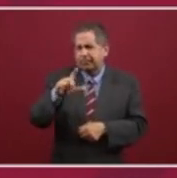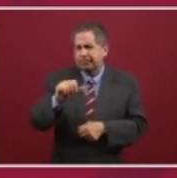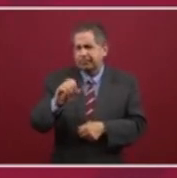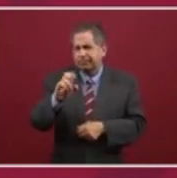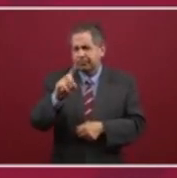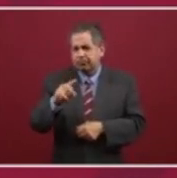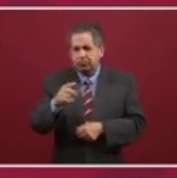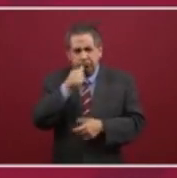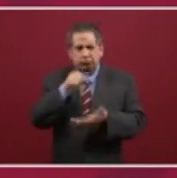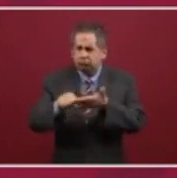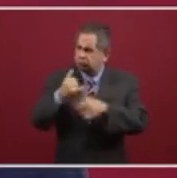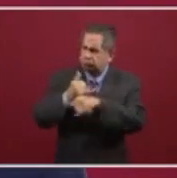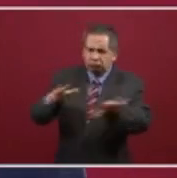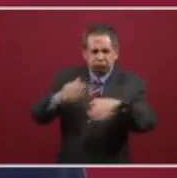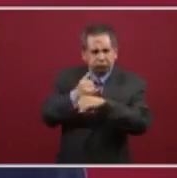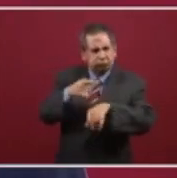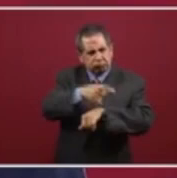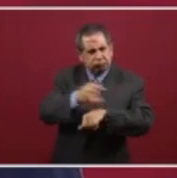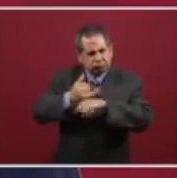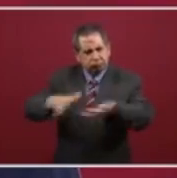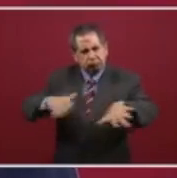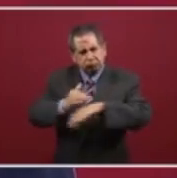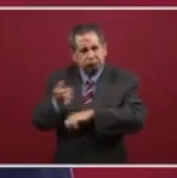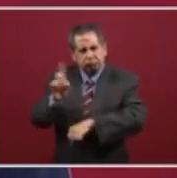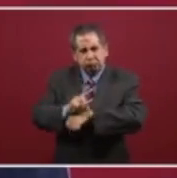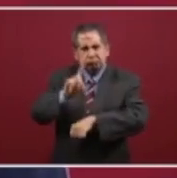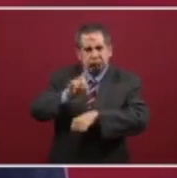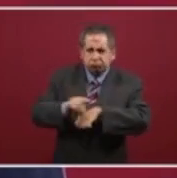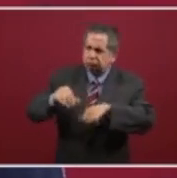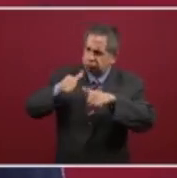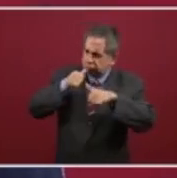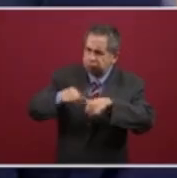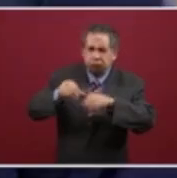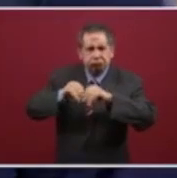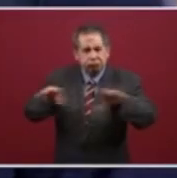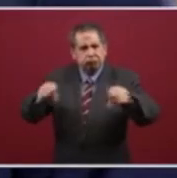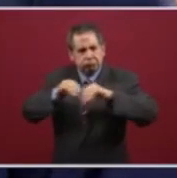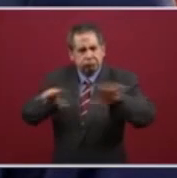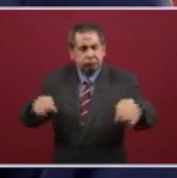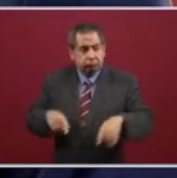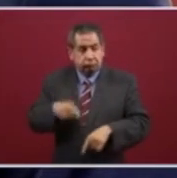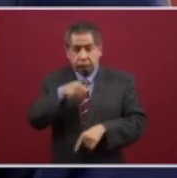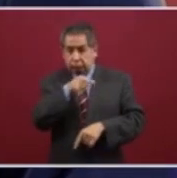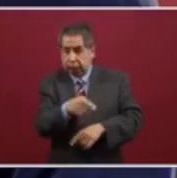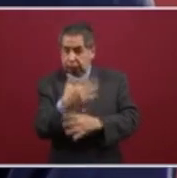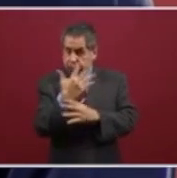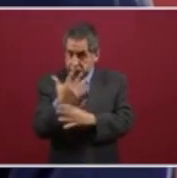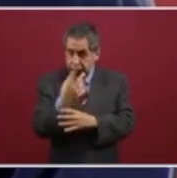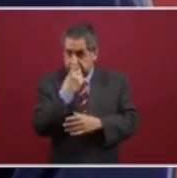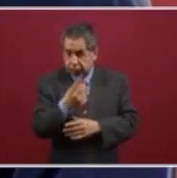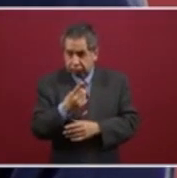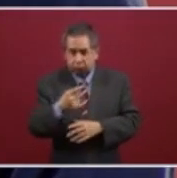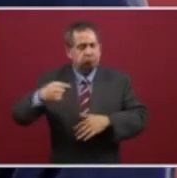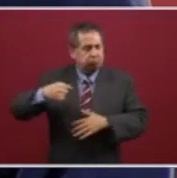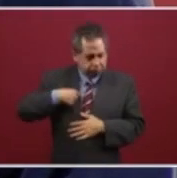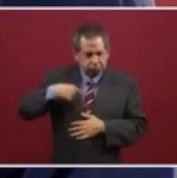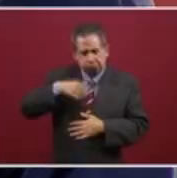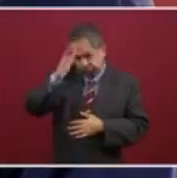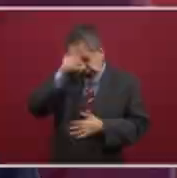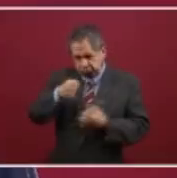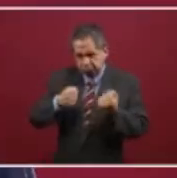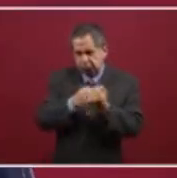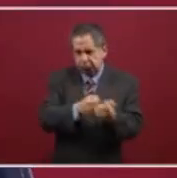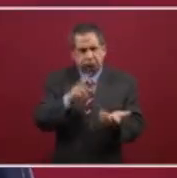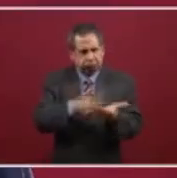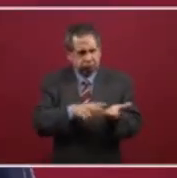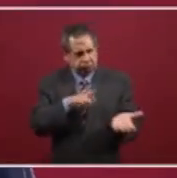está informando, todos los días está informando. Y lo que él dice, yo lo